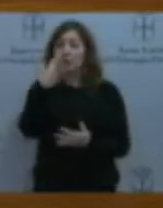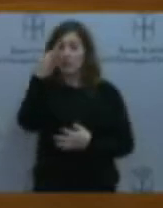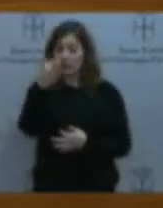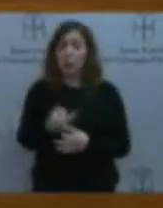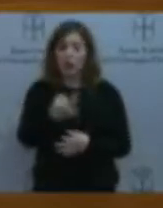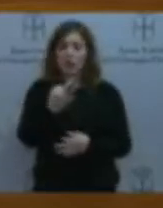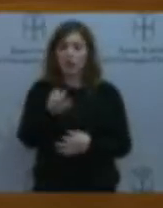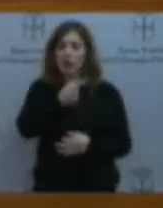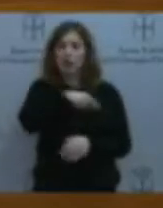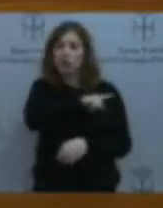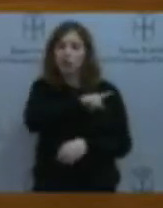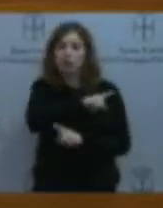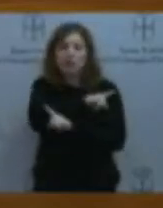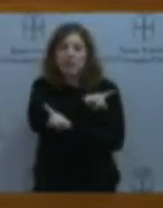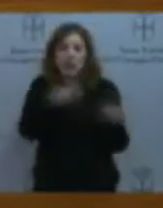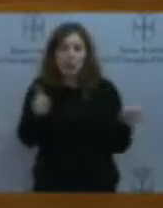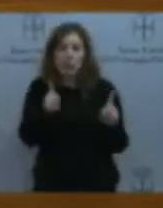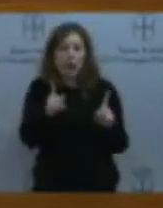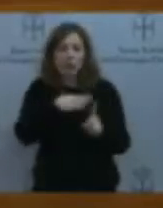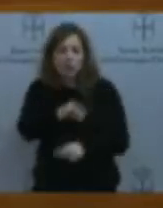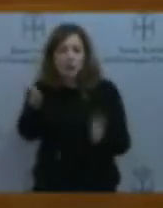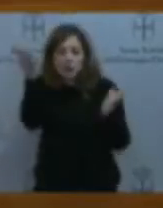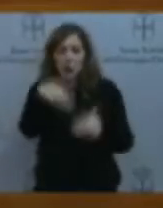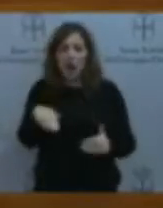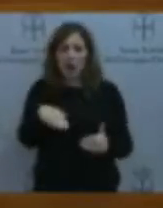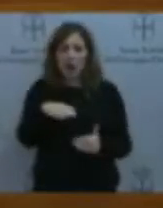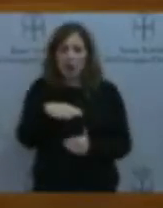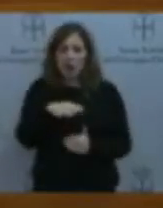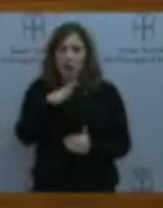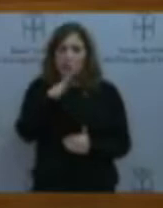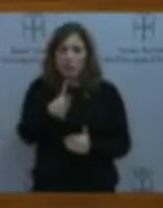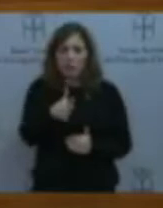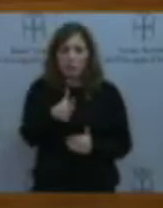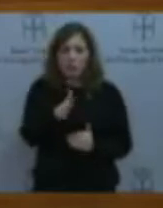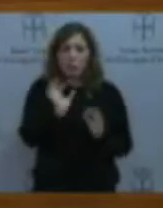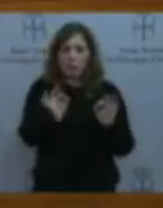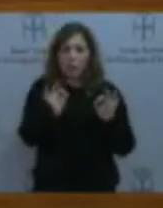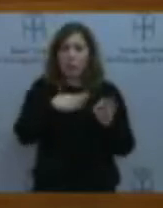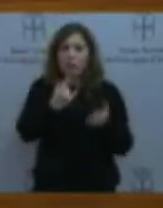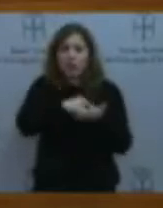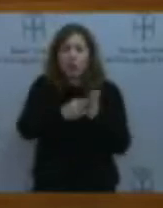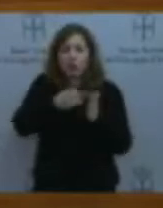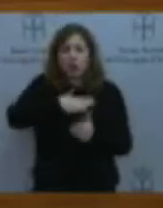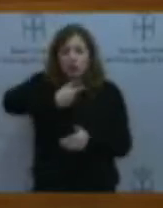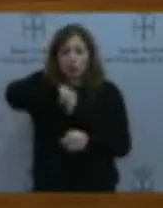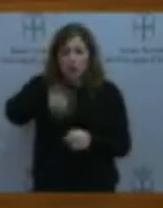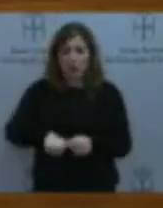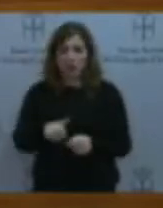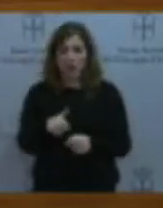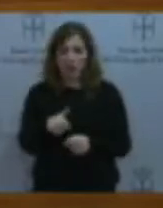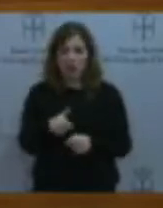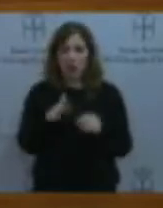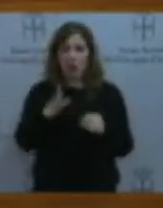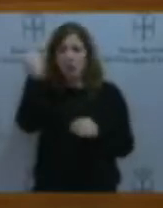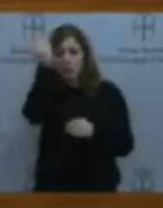no tendremos tampoco demasiadas posibilidades de que este fenómeno podamos revertirlo nosotros solos aquí. Me parece, en